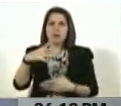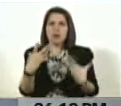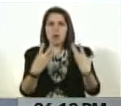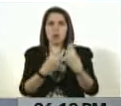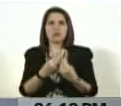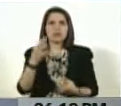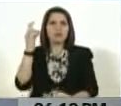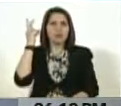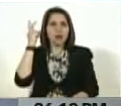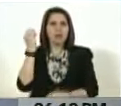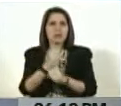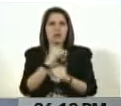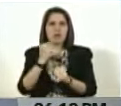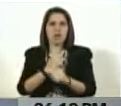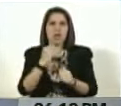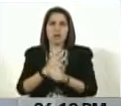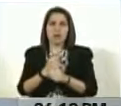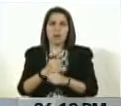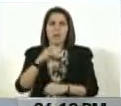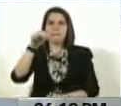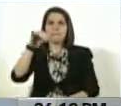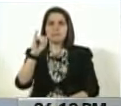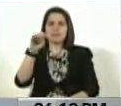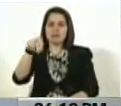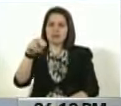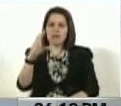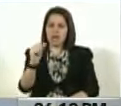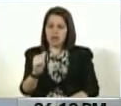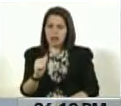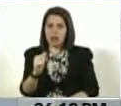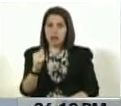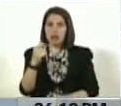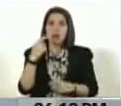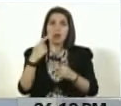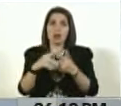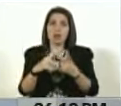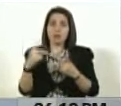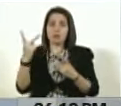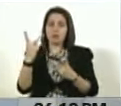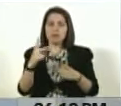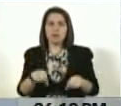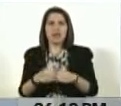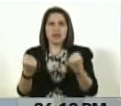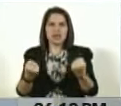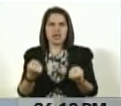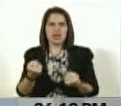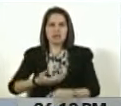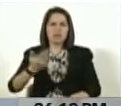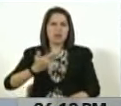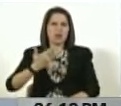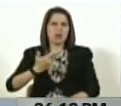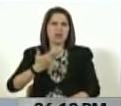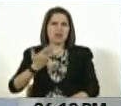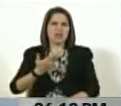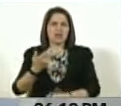Lenis Murillo, trabajador de panadería Minca, y Alexis Alzuro, también trabajador de esta panadería. ¿Cuál es la importancia